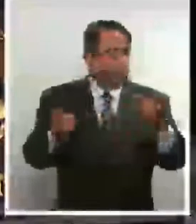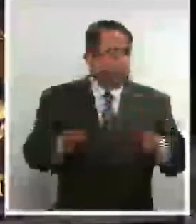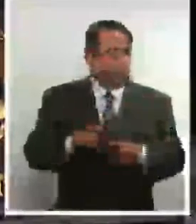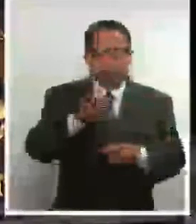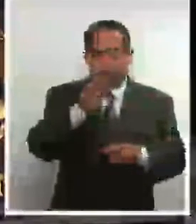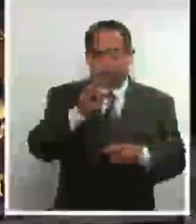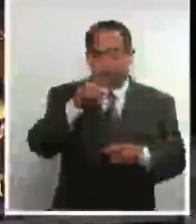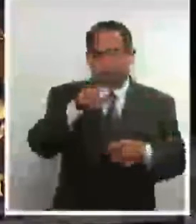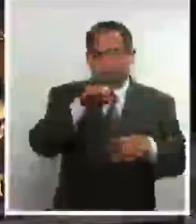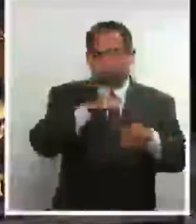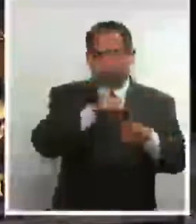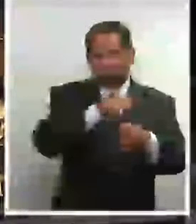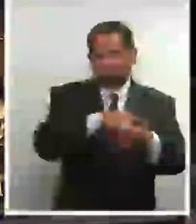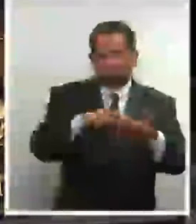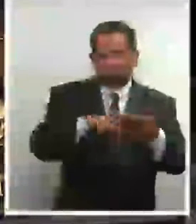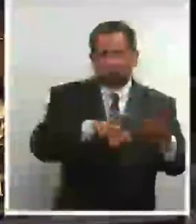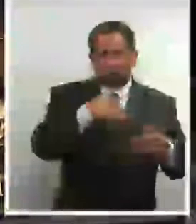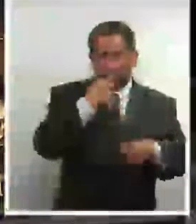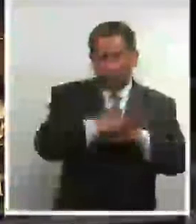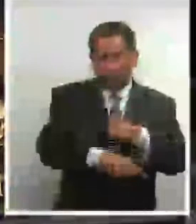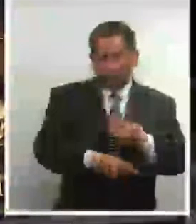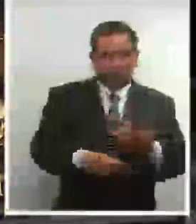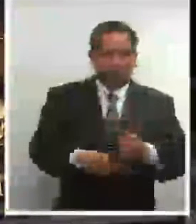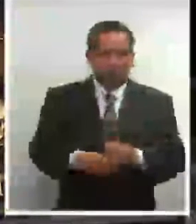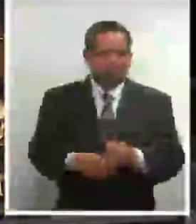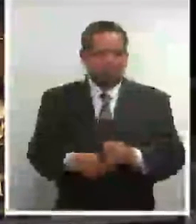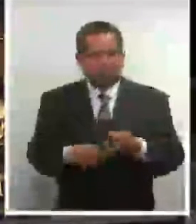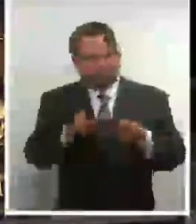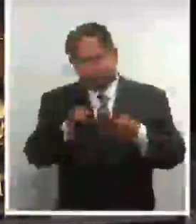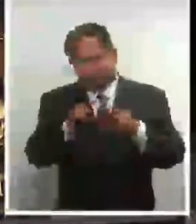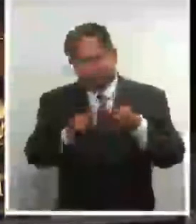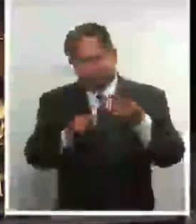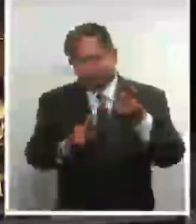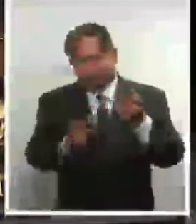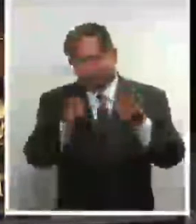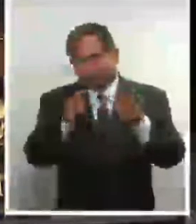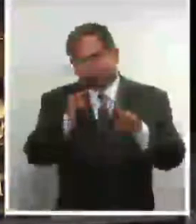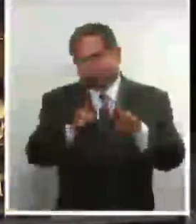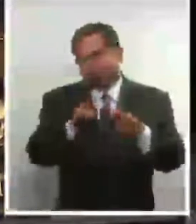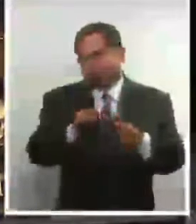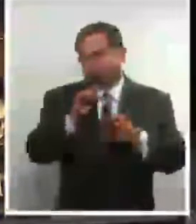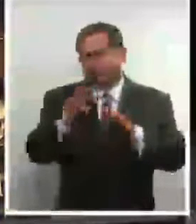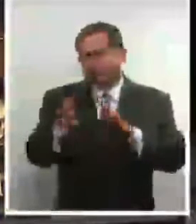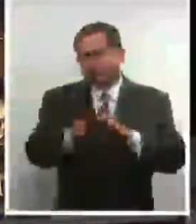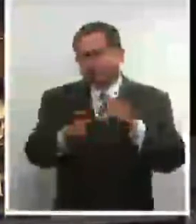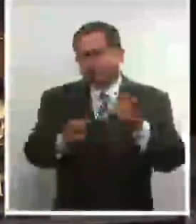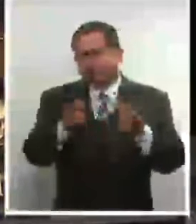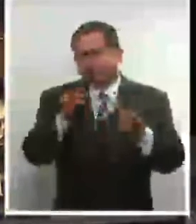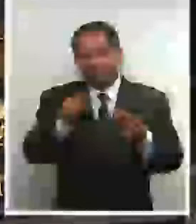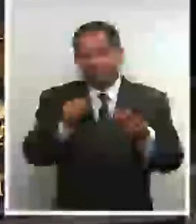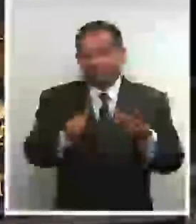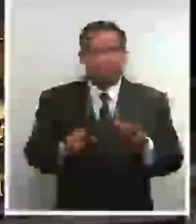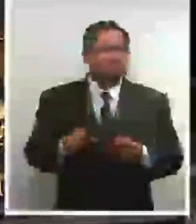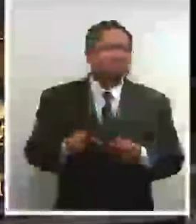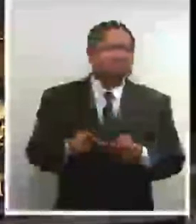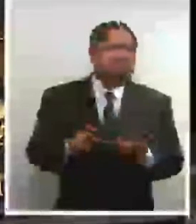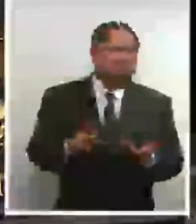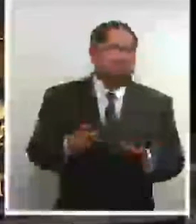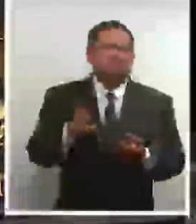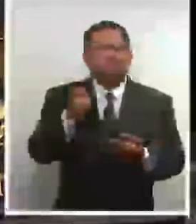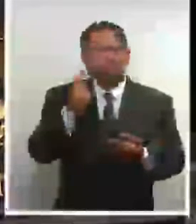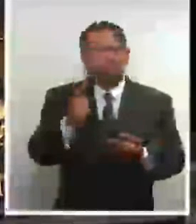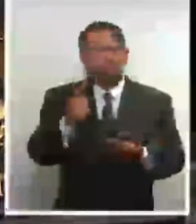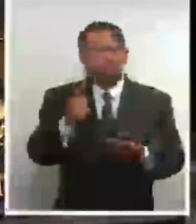de delitos electorales. Entonces, sí existen aquí, en estas reservas, en este ánimo,